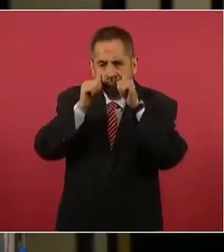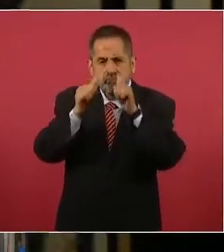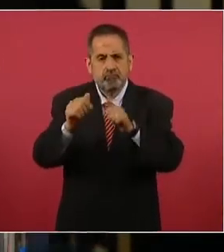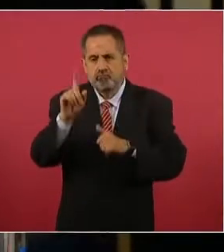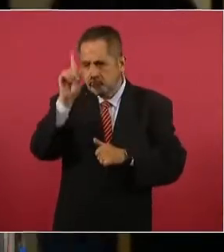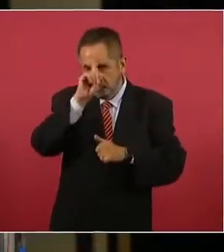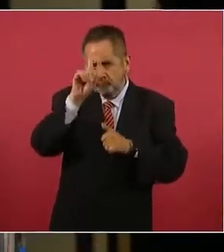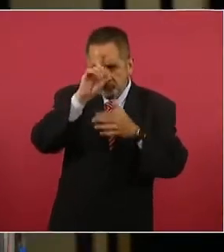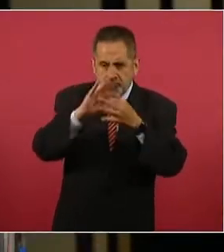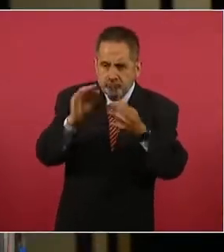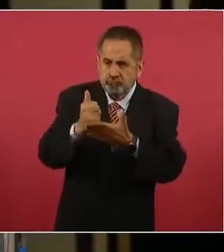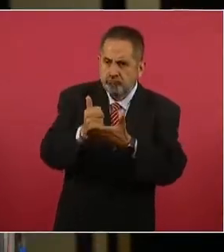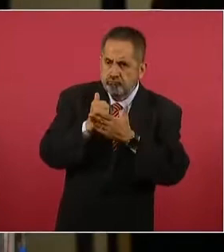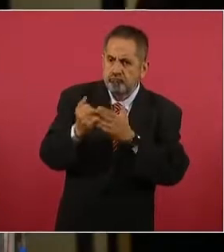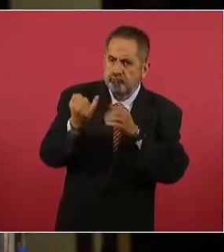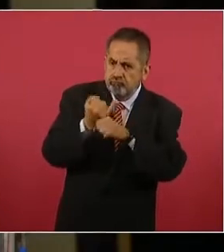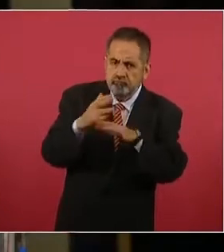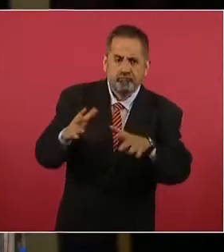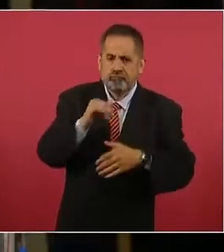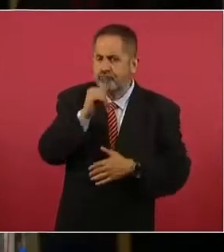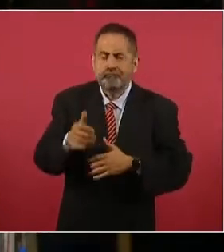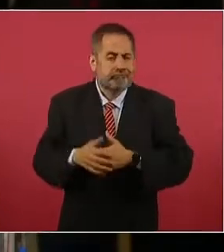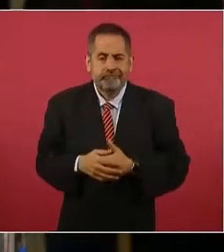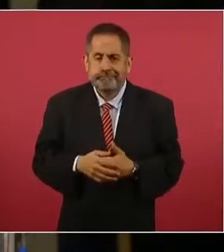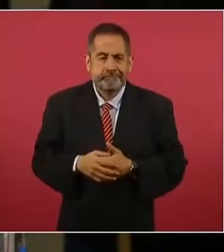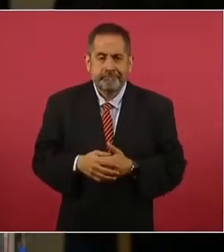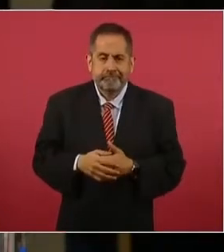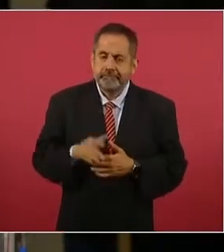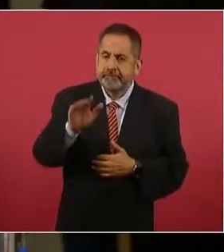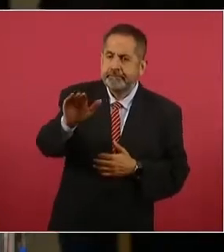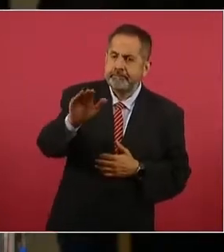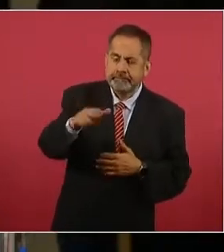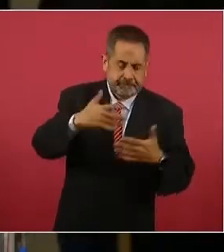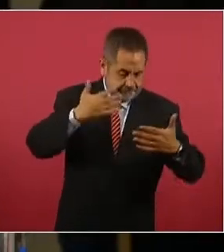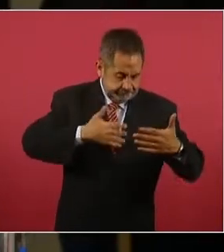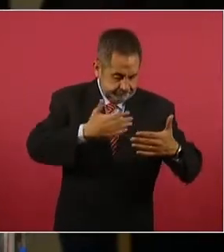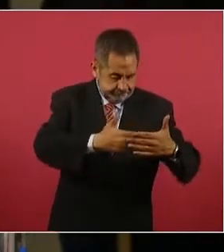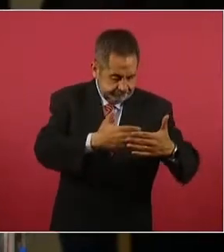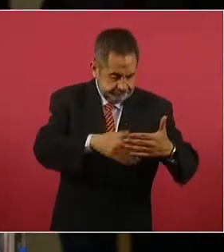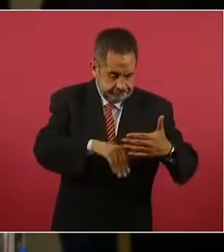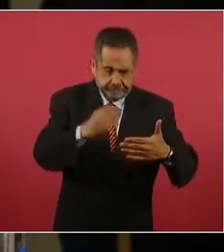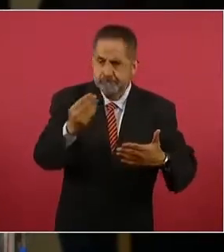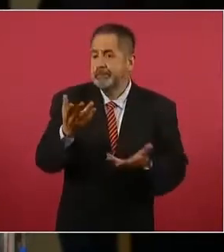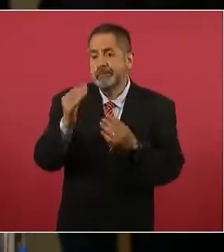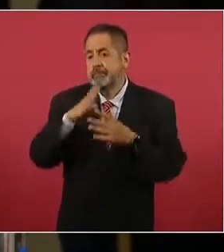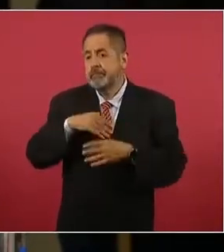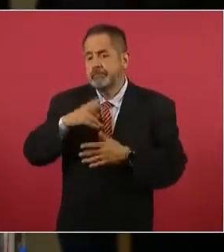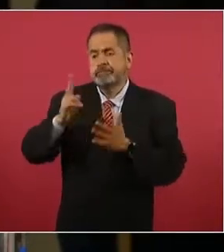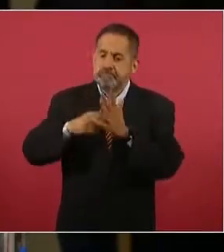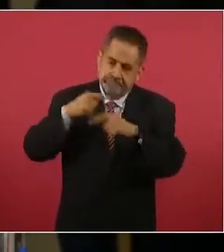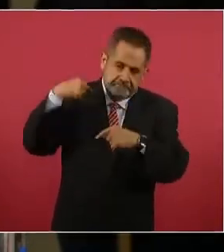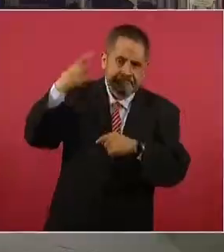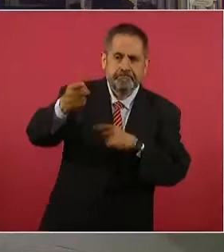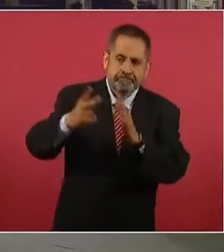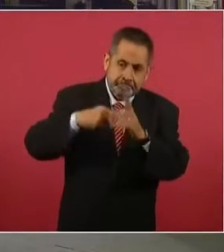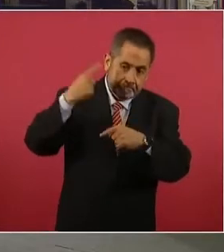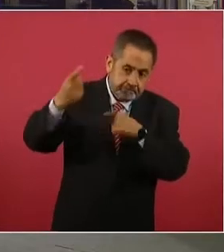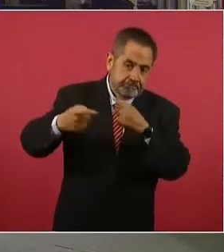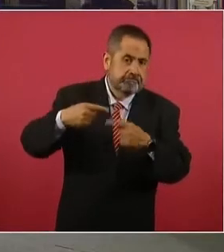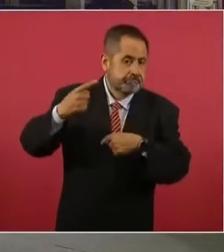les dé información, no aparecen en muchas de las ocasiones sus archivos, les hacen dar varias vueltas